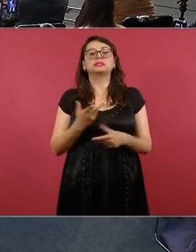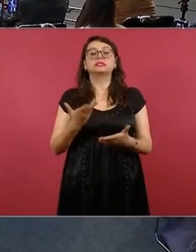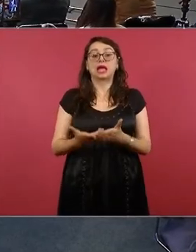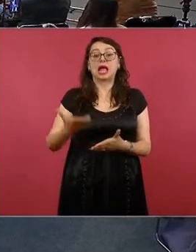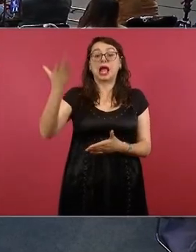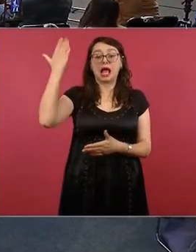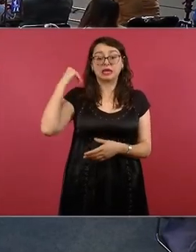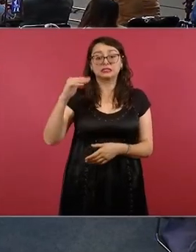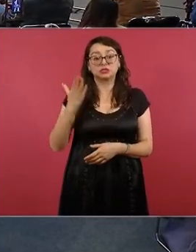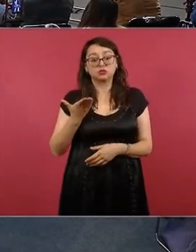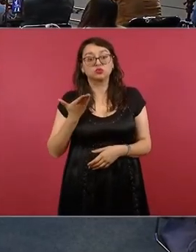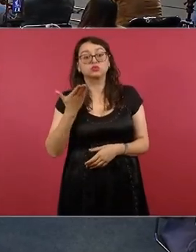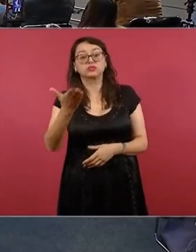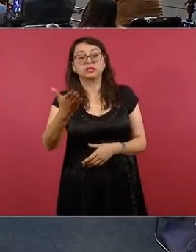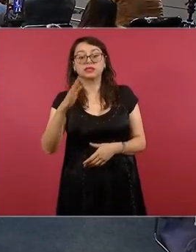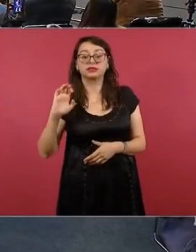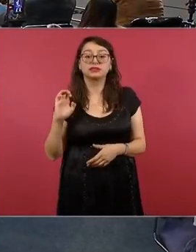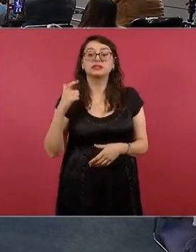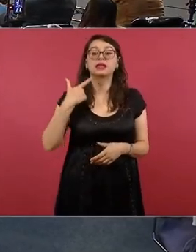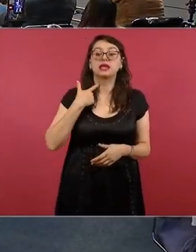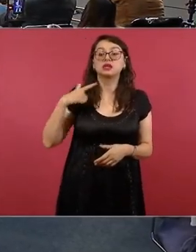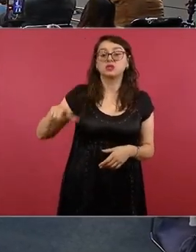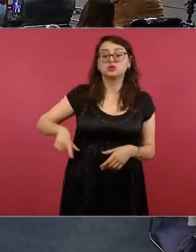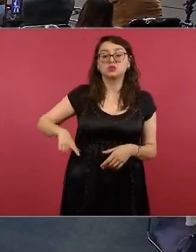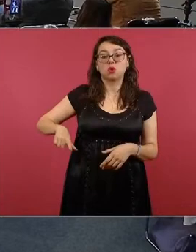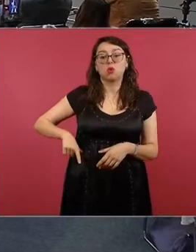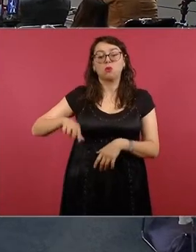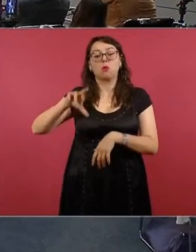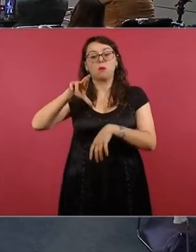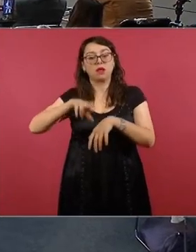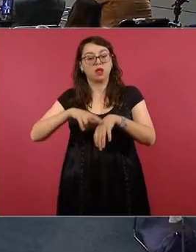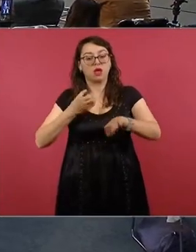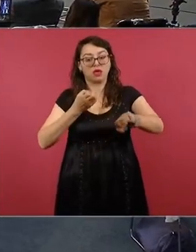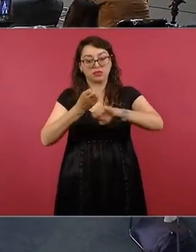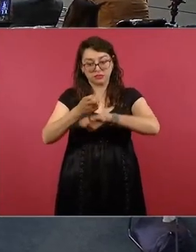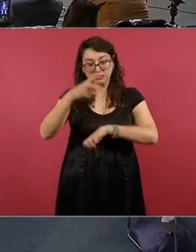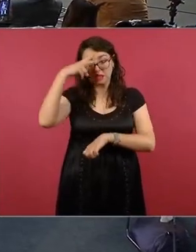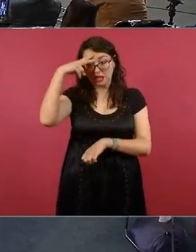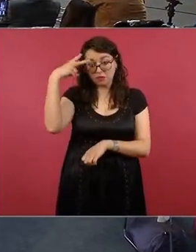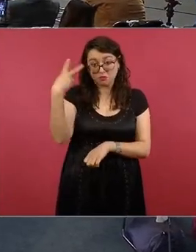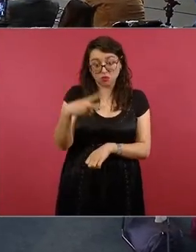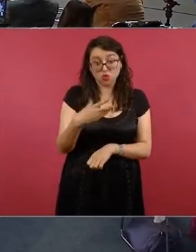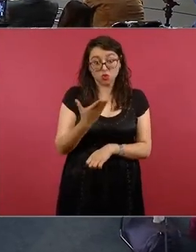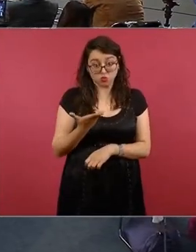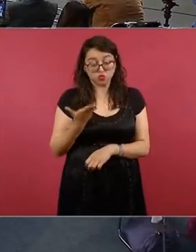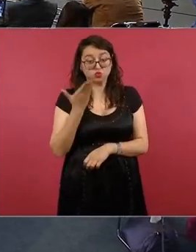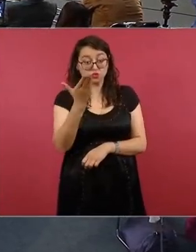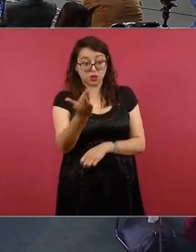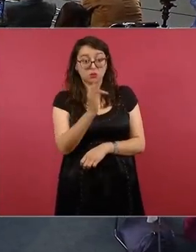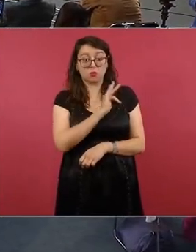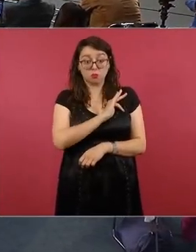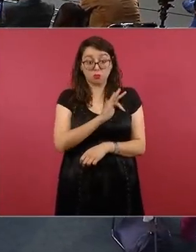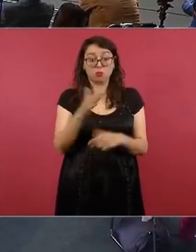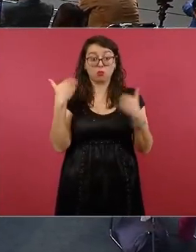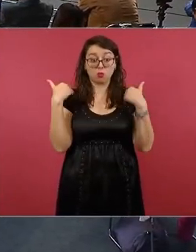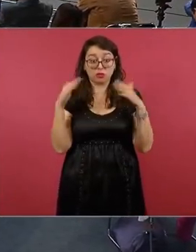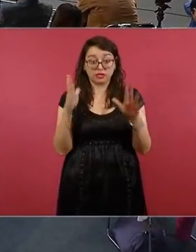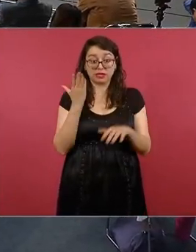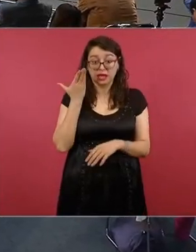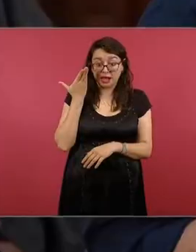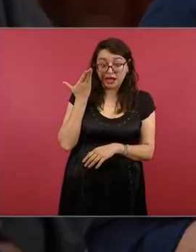el exgobernador, y con estos precedentes, el gobierno federal solicitaría pues una